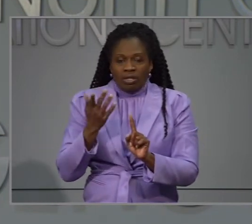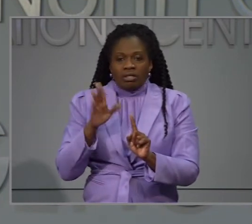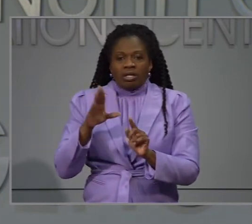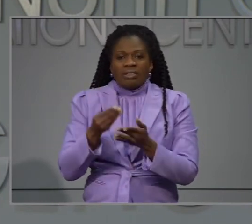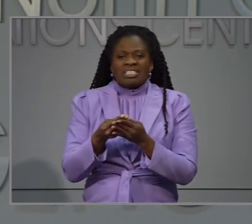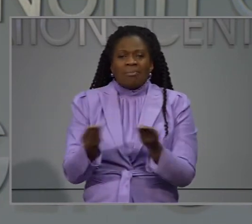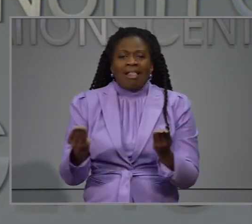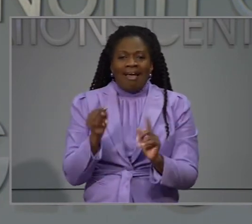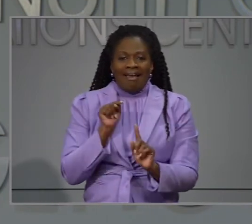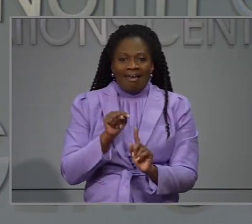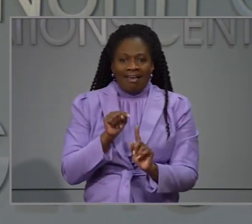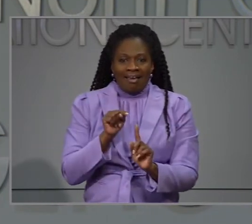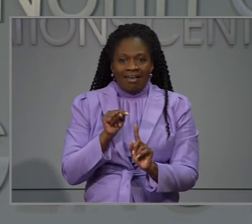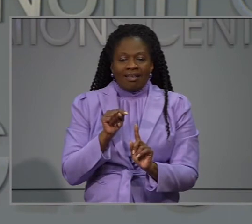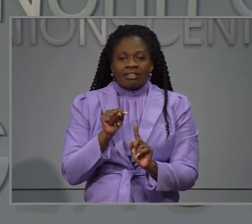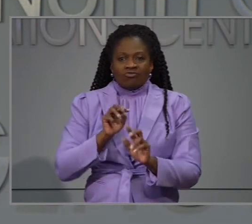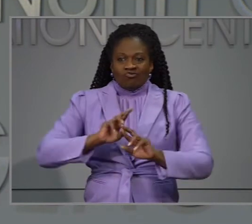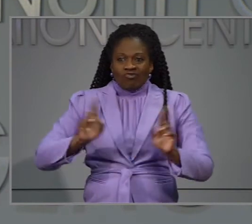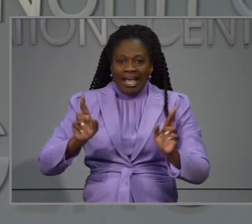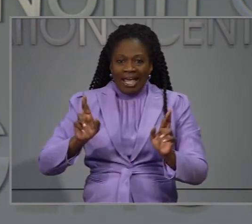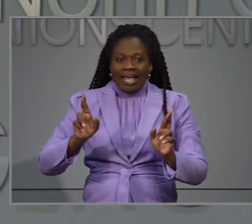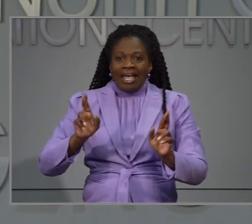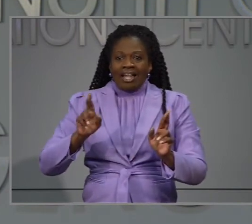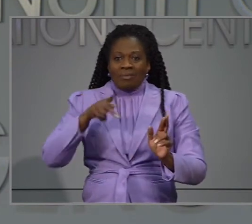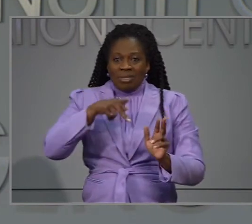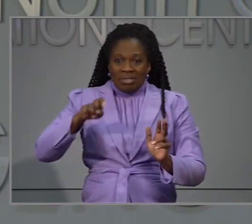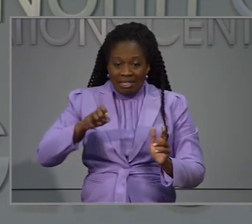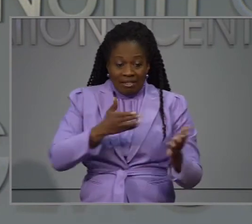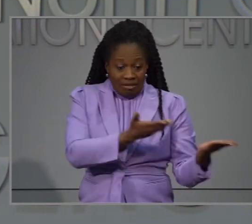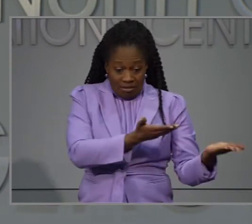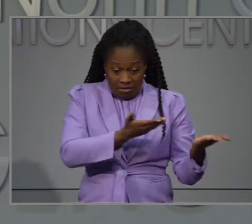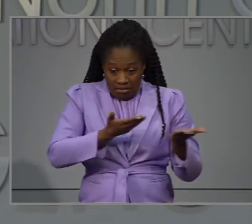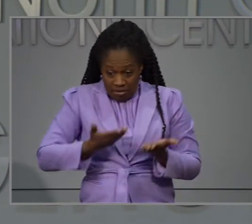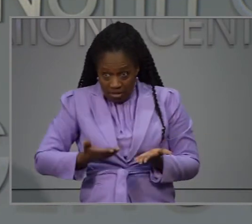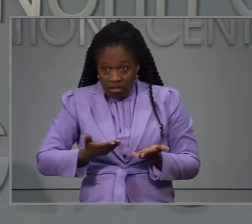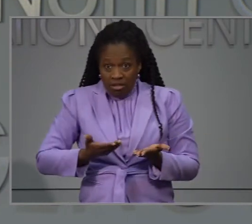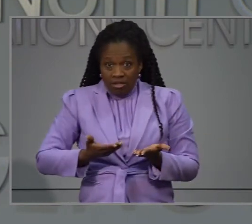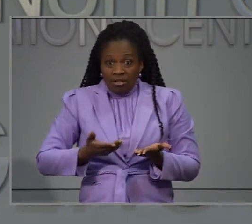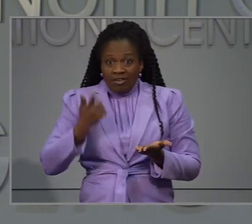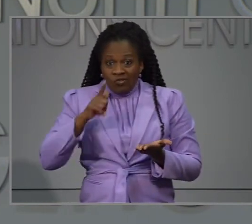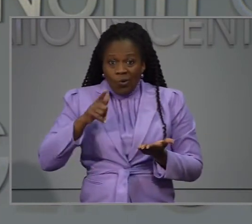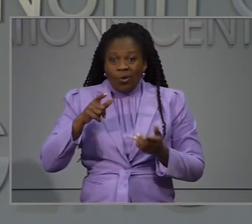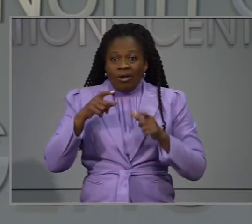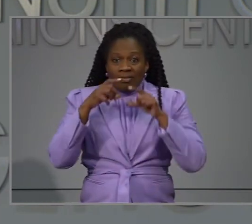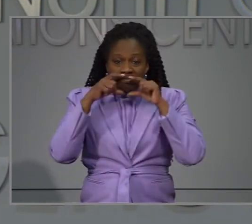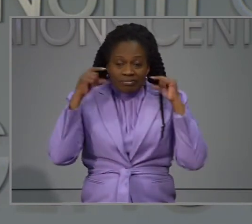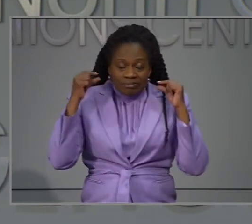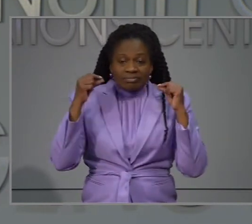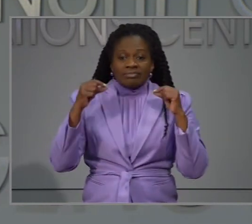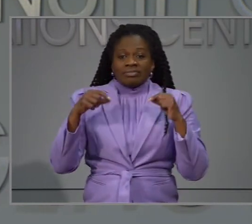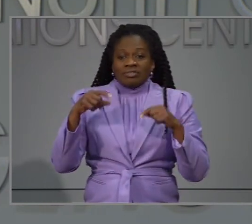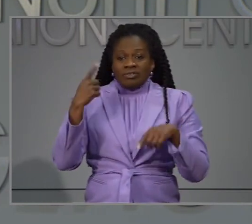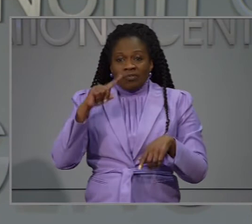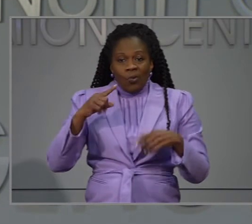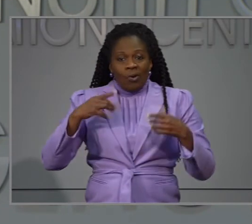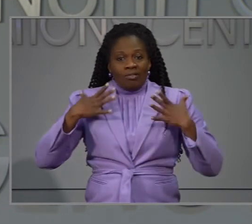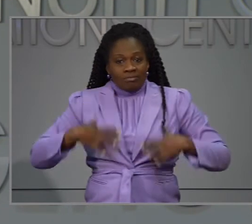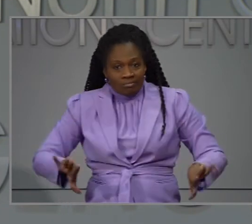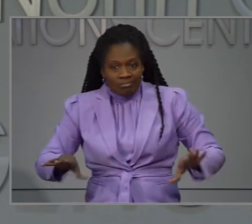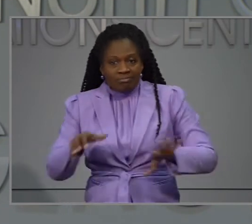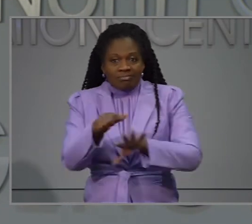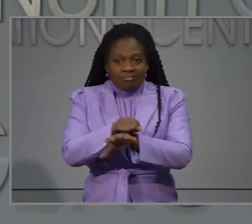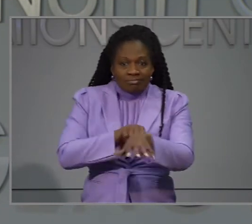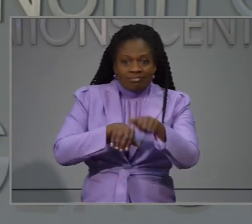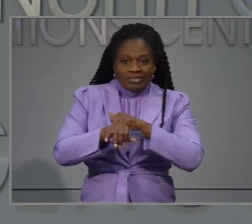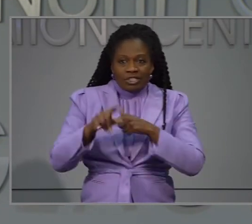importante es alrededor de la cadena de suministros de equipo de protección personal que nosotros necesitamos